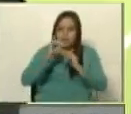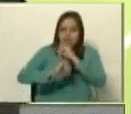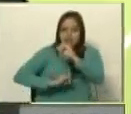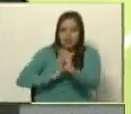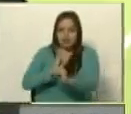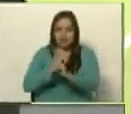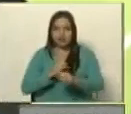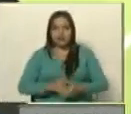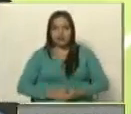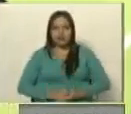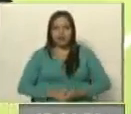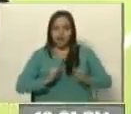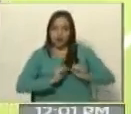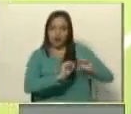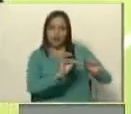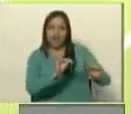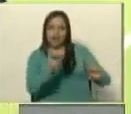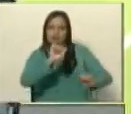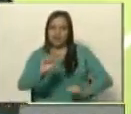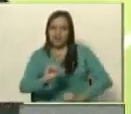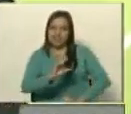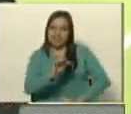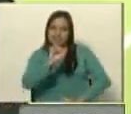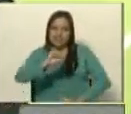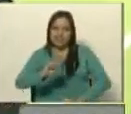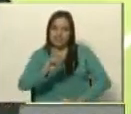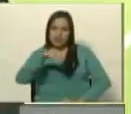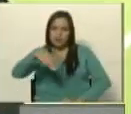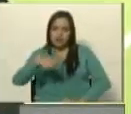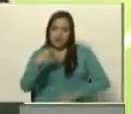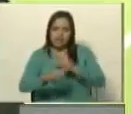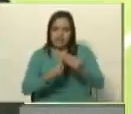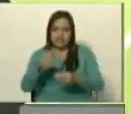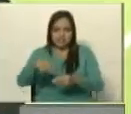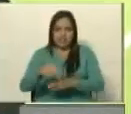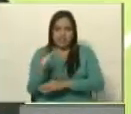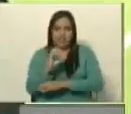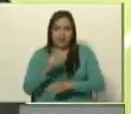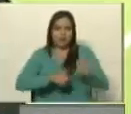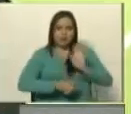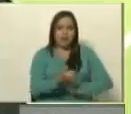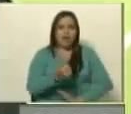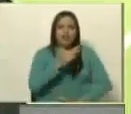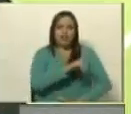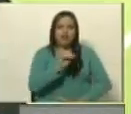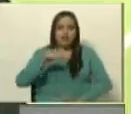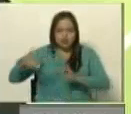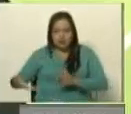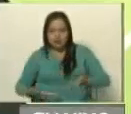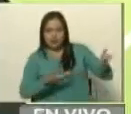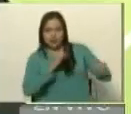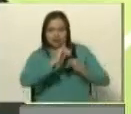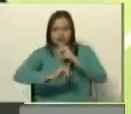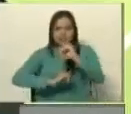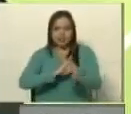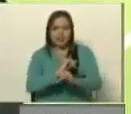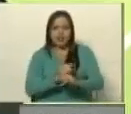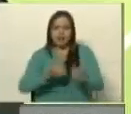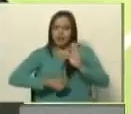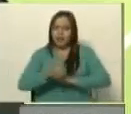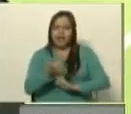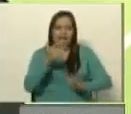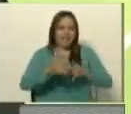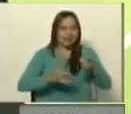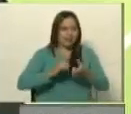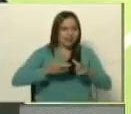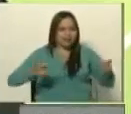internacional contra el fascismo que se está celebrando acá en la ciudad capital, con más de 200 invitados internacionales y una amplia agenda